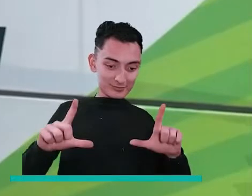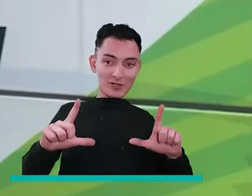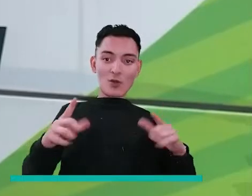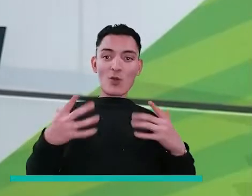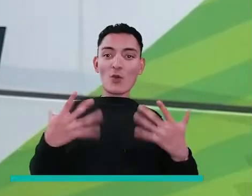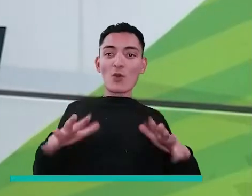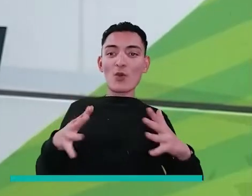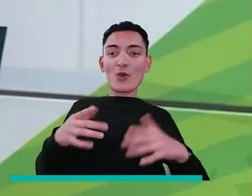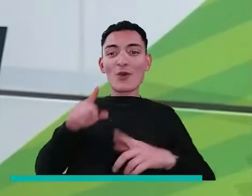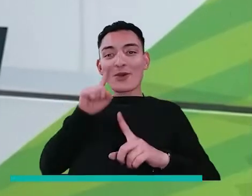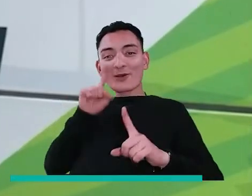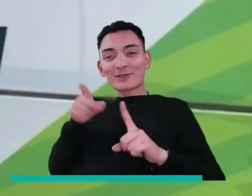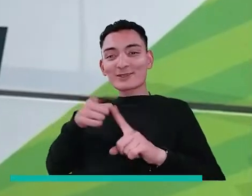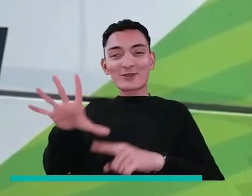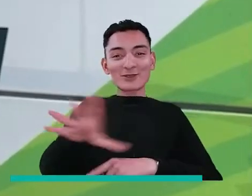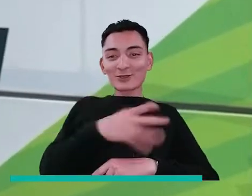Barragán